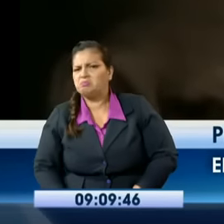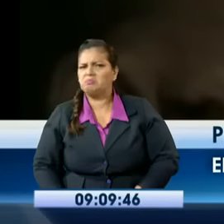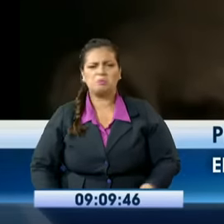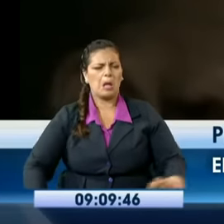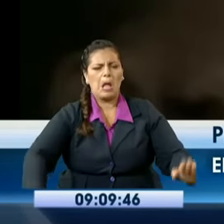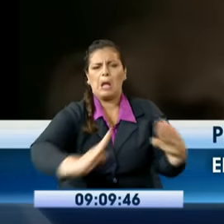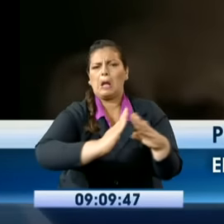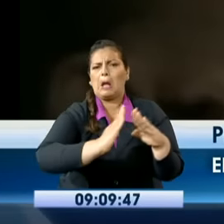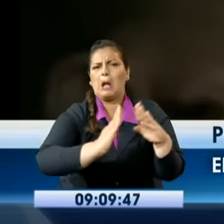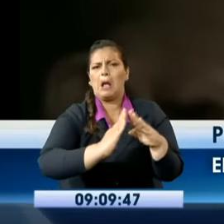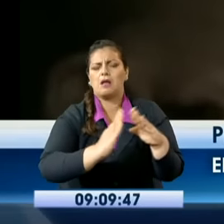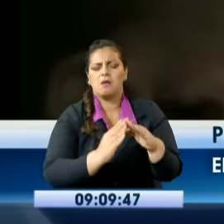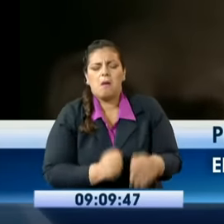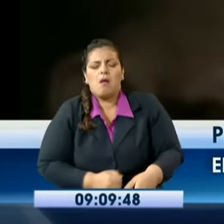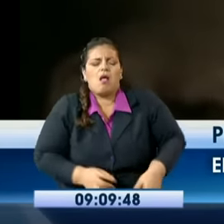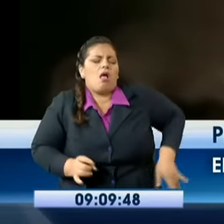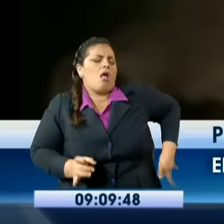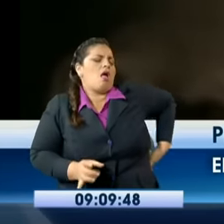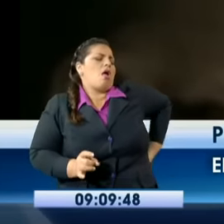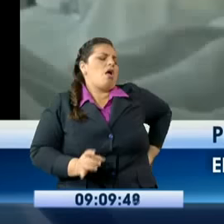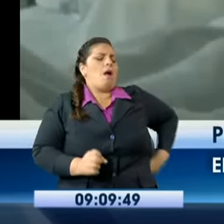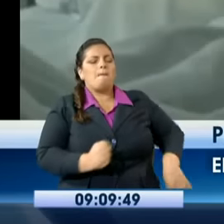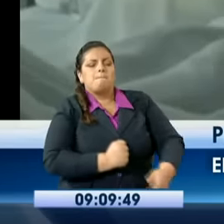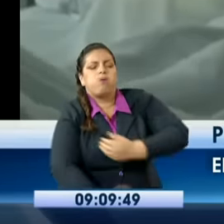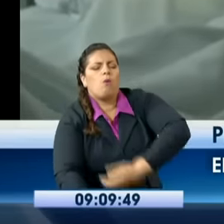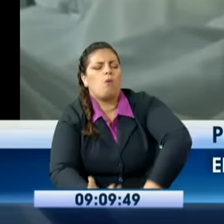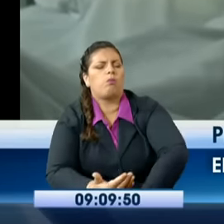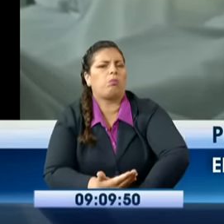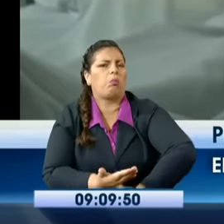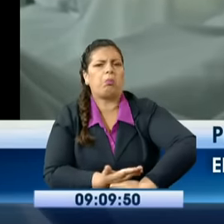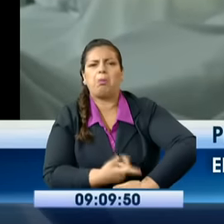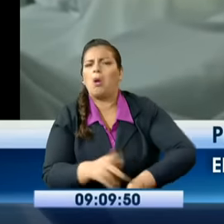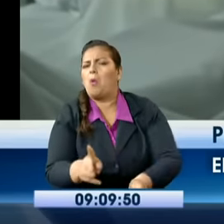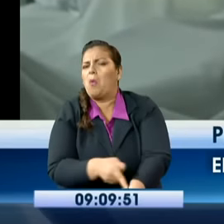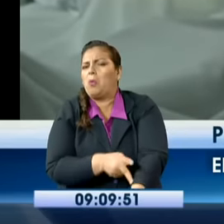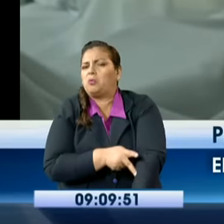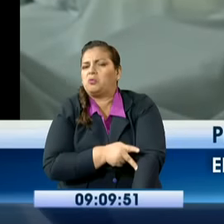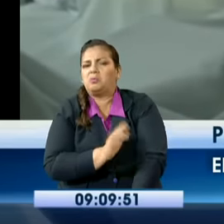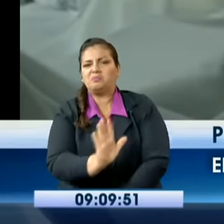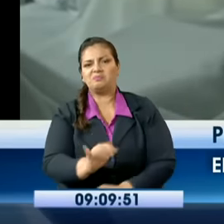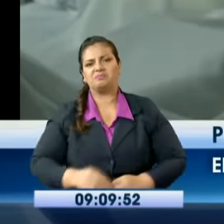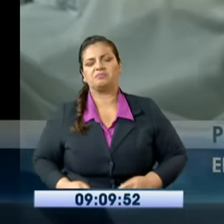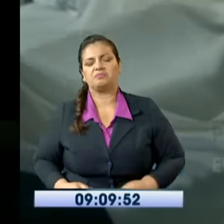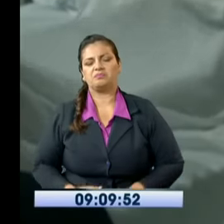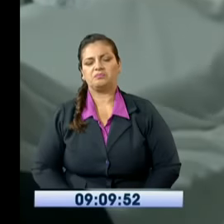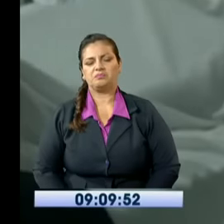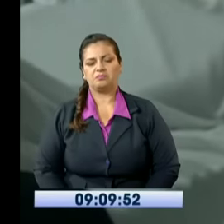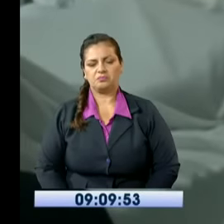hogar, que allí se siente mucho más cómoda. Informó Gustavo Cobo.